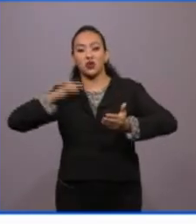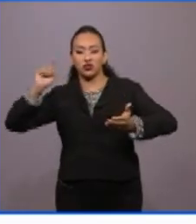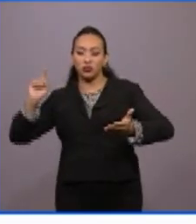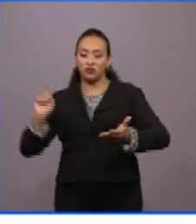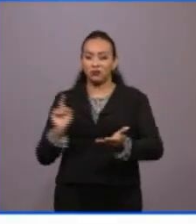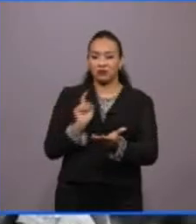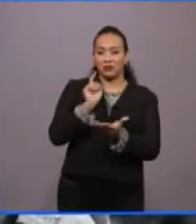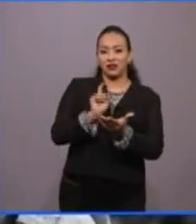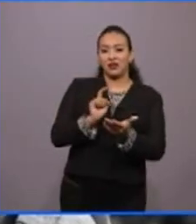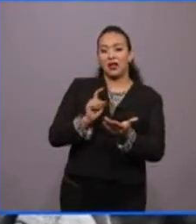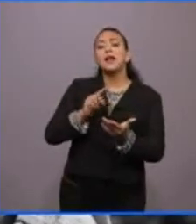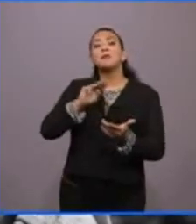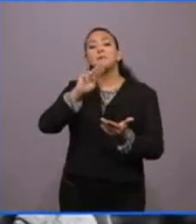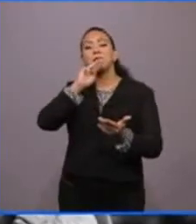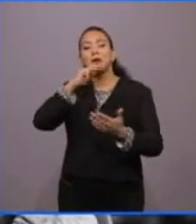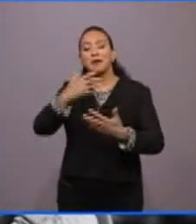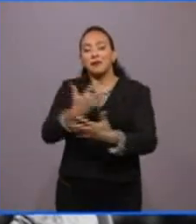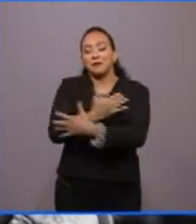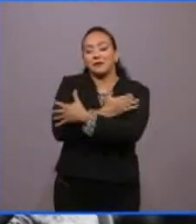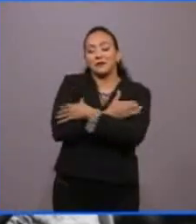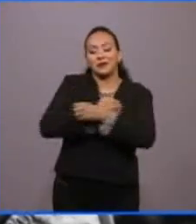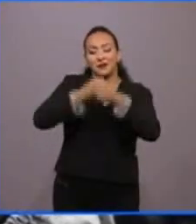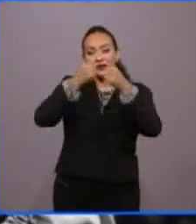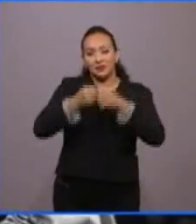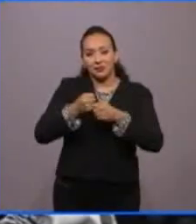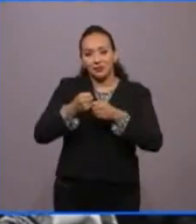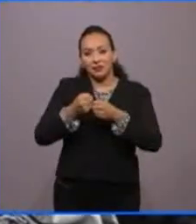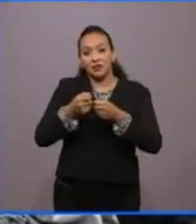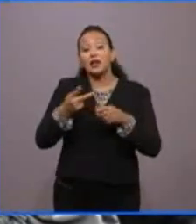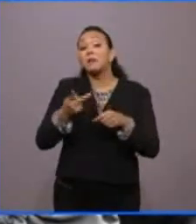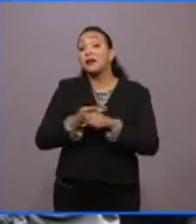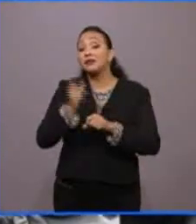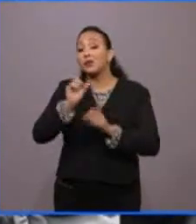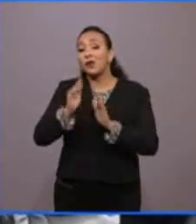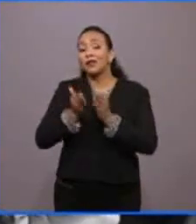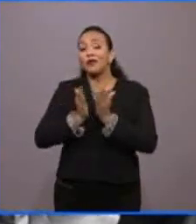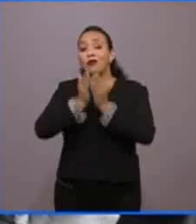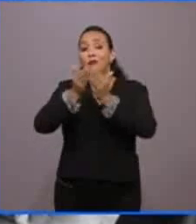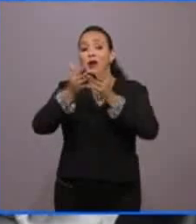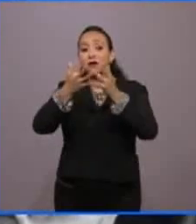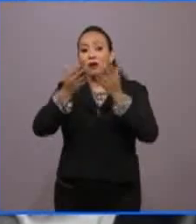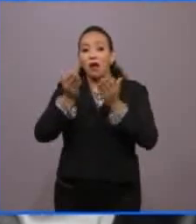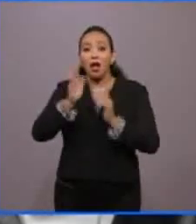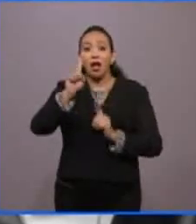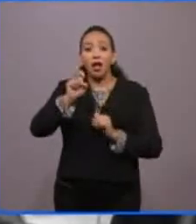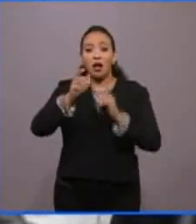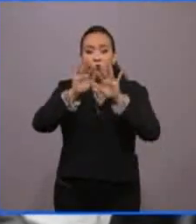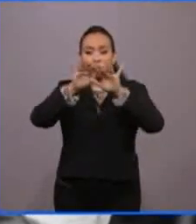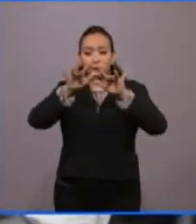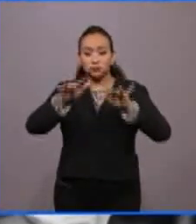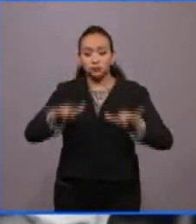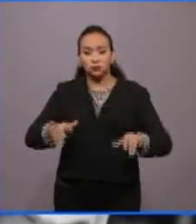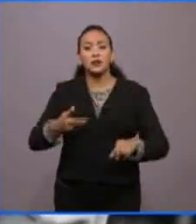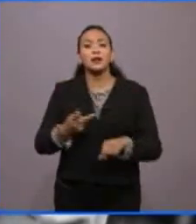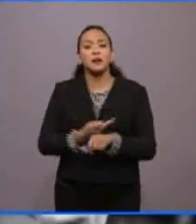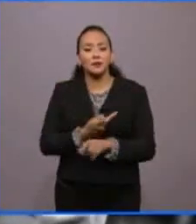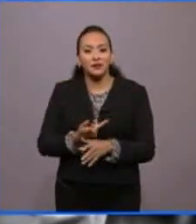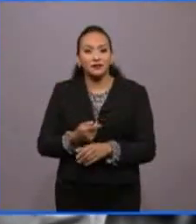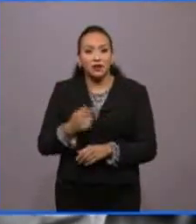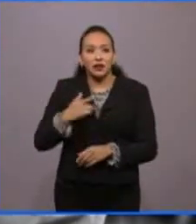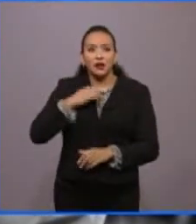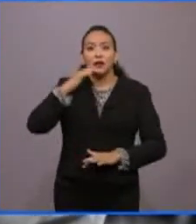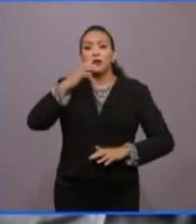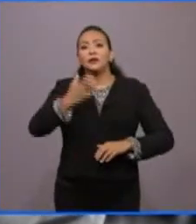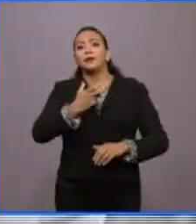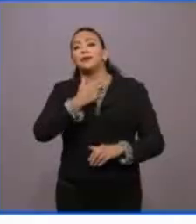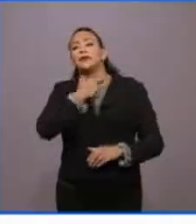al fondo del océano y te ahogas. Y pues así estoy, así me siento ahorita, como ahogada porque ya no está nuestra mamá y